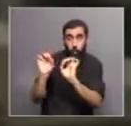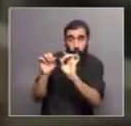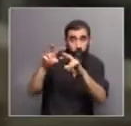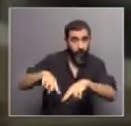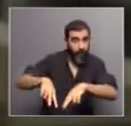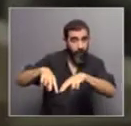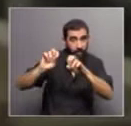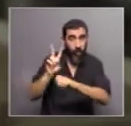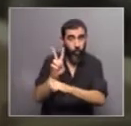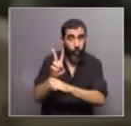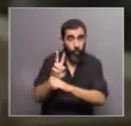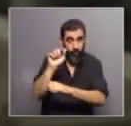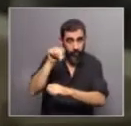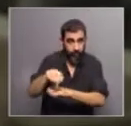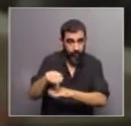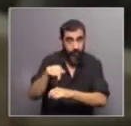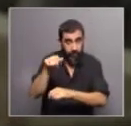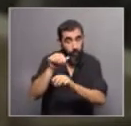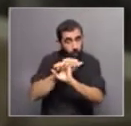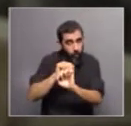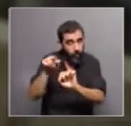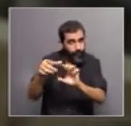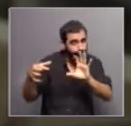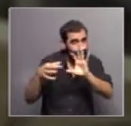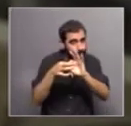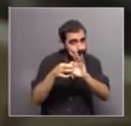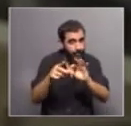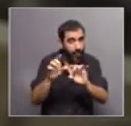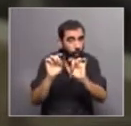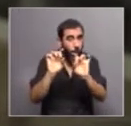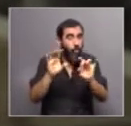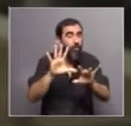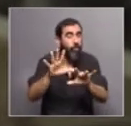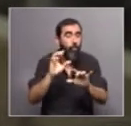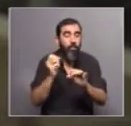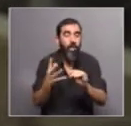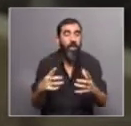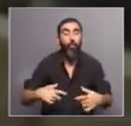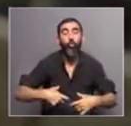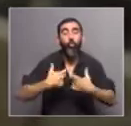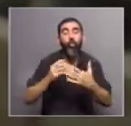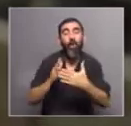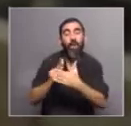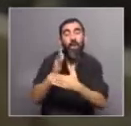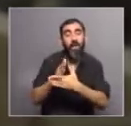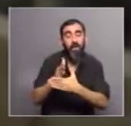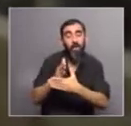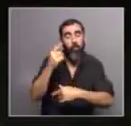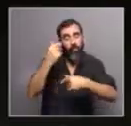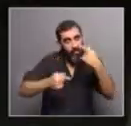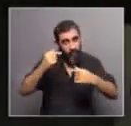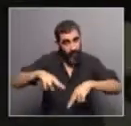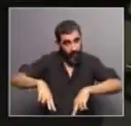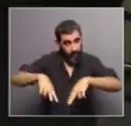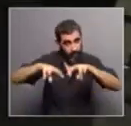y se mide. Y bueno, se ha podido asociar esas concentraciones de partículas con las emisiones de las estufas a leña a partir de diversos